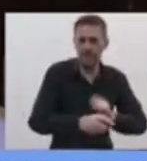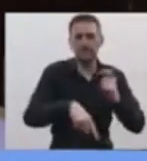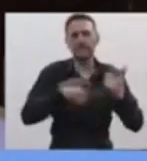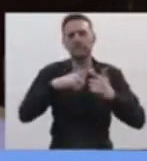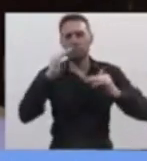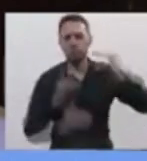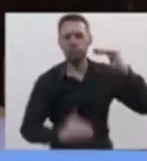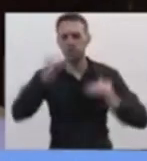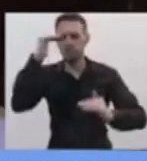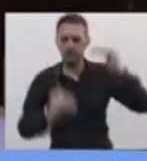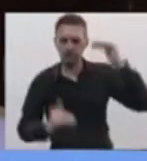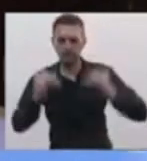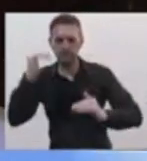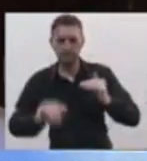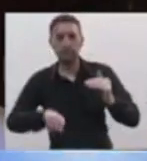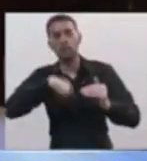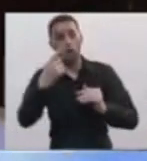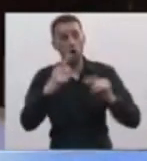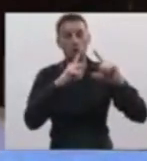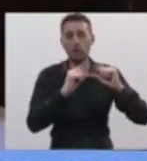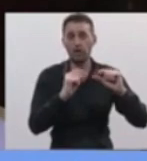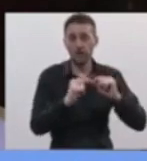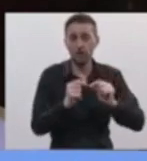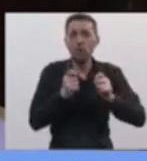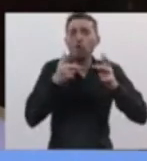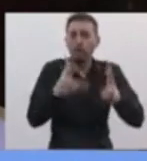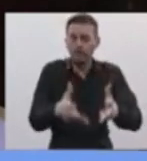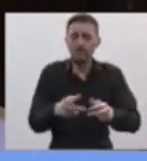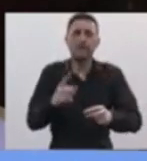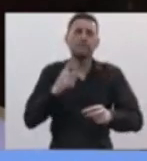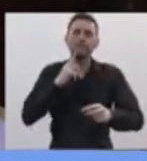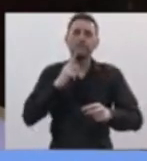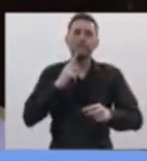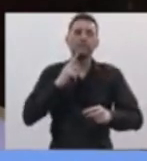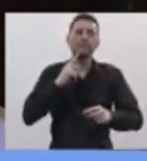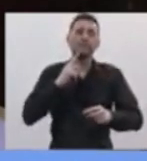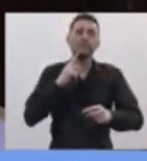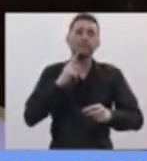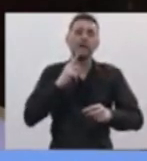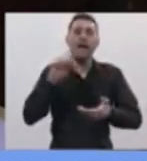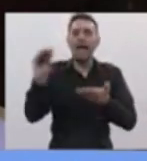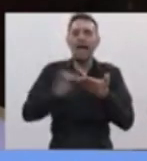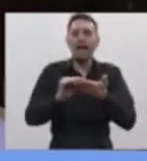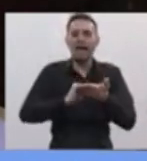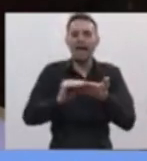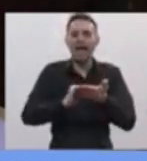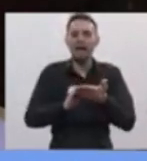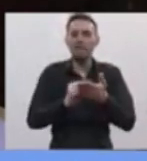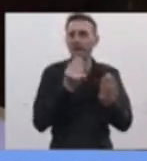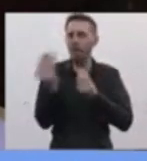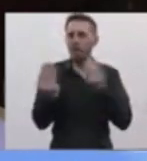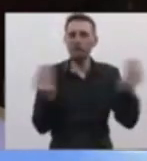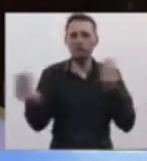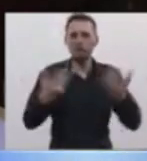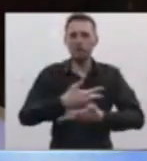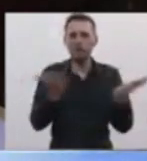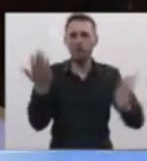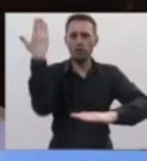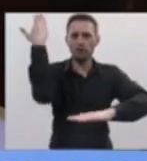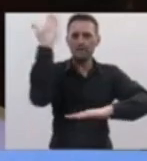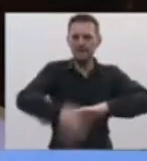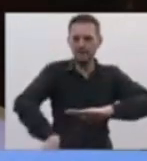artículo limita de deja de poner límites a los nombramientos de empleados públicos son los artículos 19 y 20